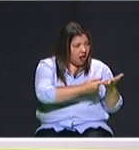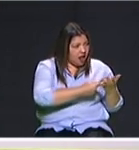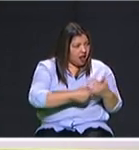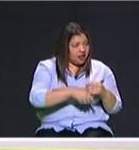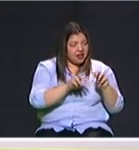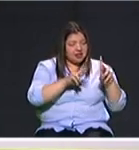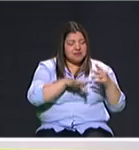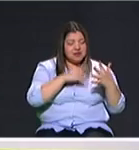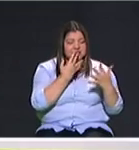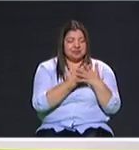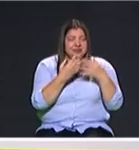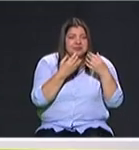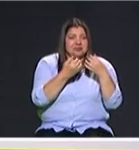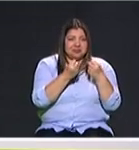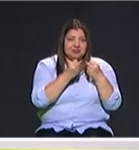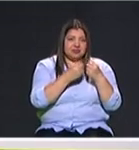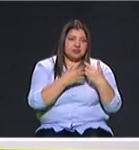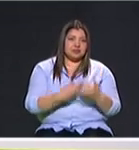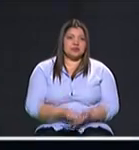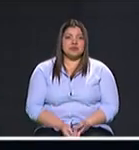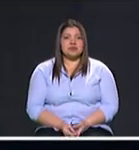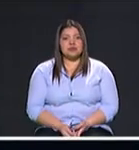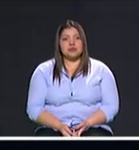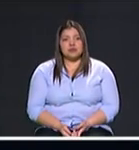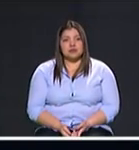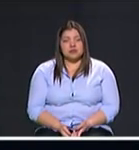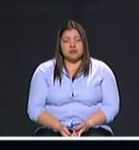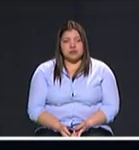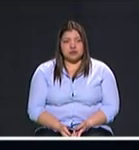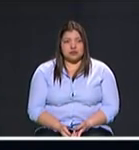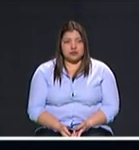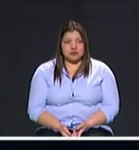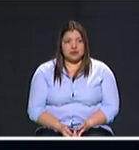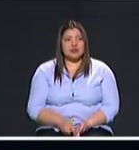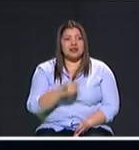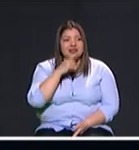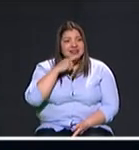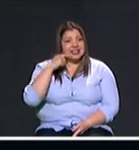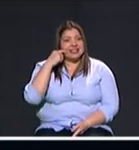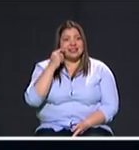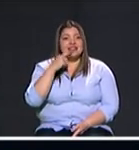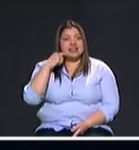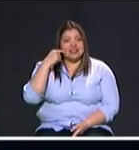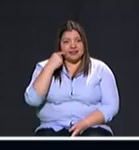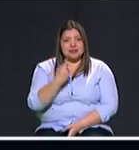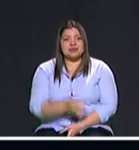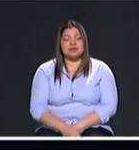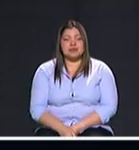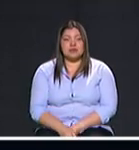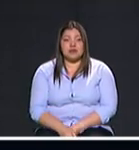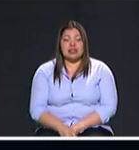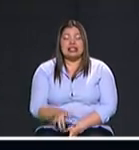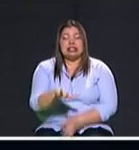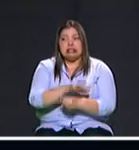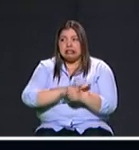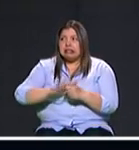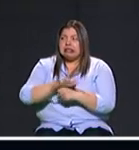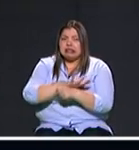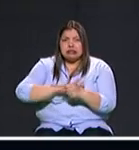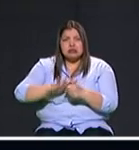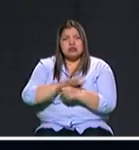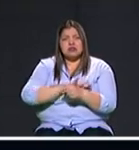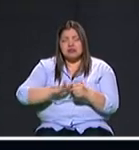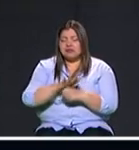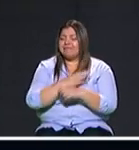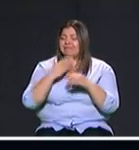infraestructura el candidato alfredo ramos es una demostración de que la problemática de inseguridad es evidentemente la que más afecta a